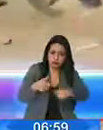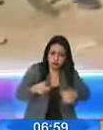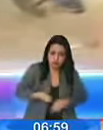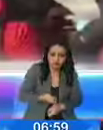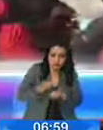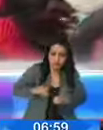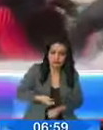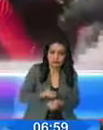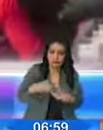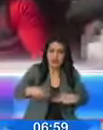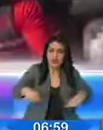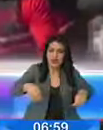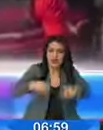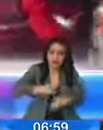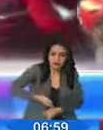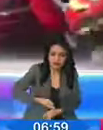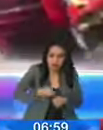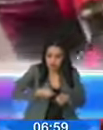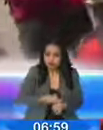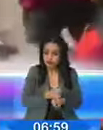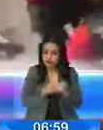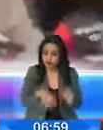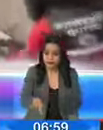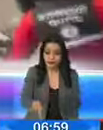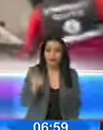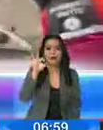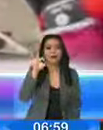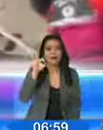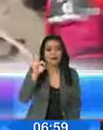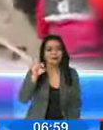tierra. Al fin apareció el obrero, pero el destino estaba